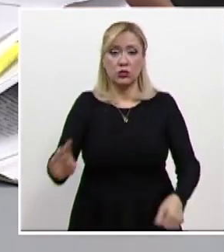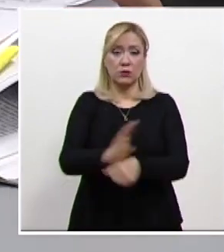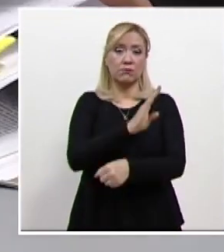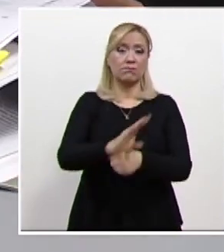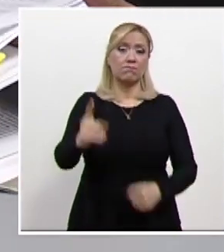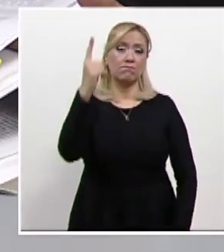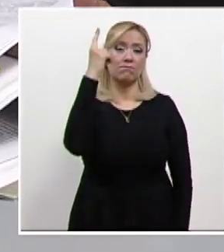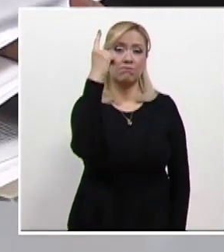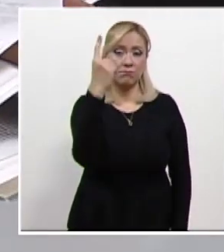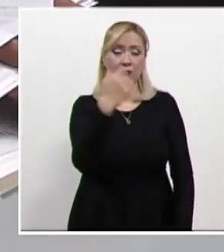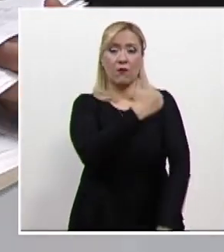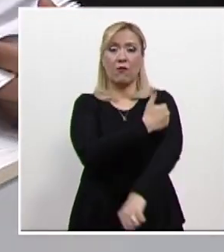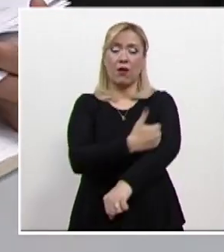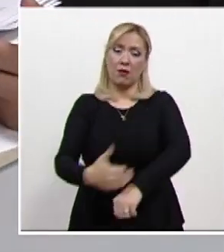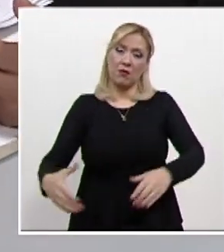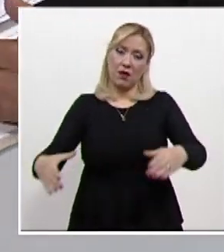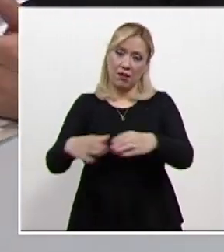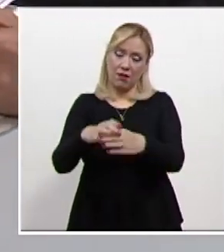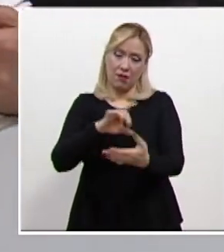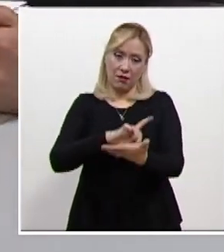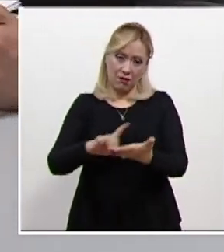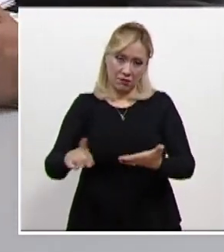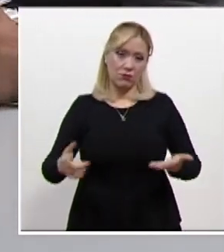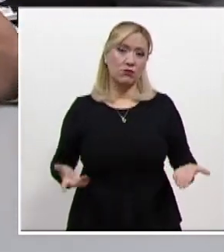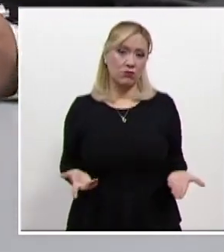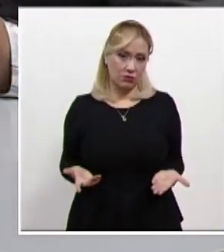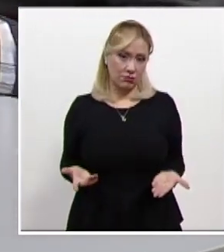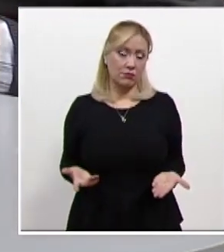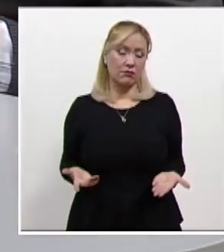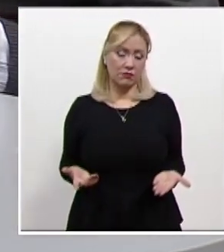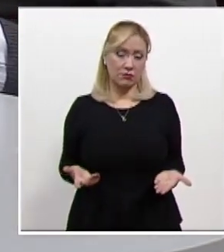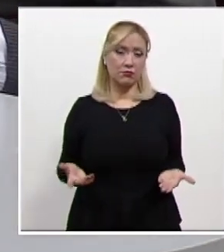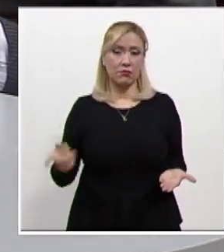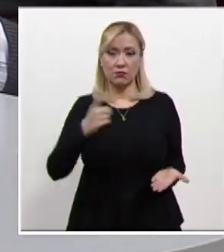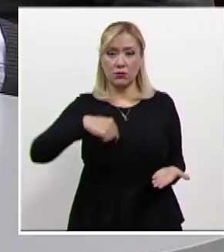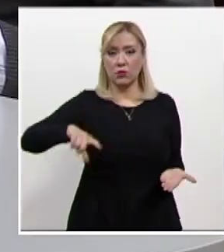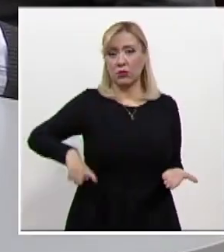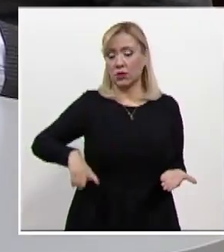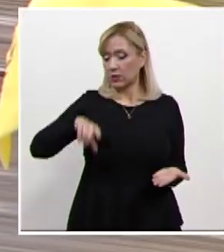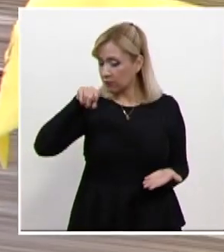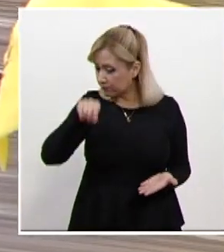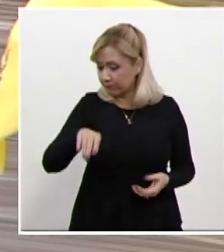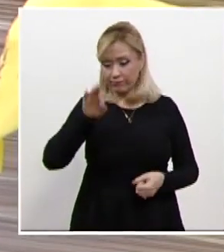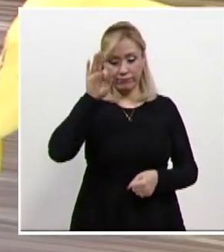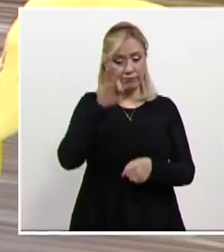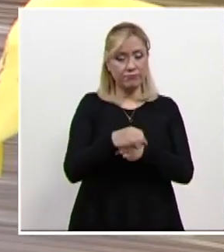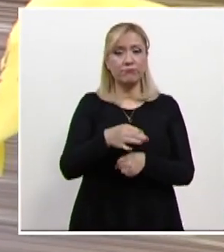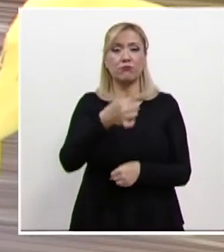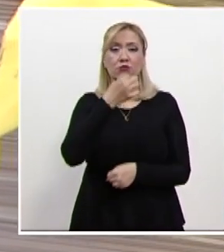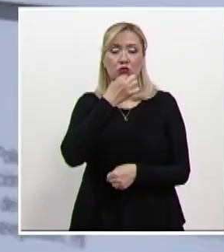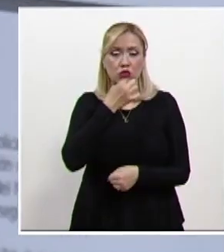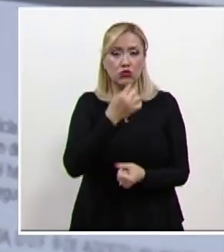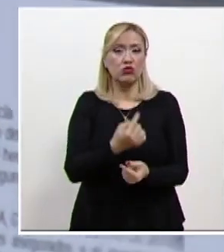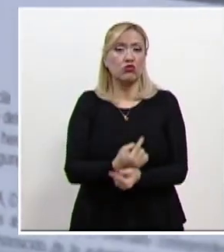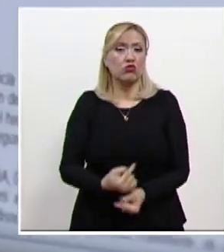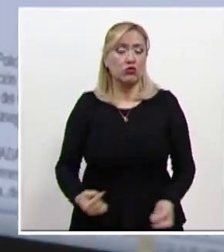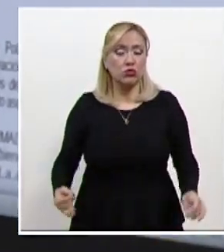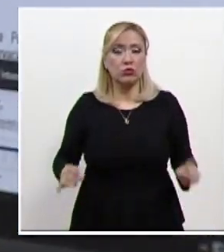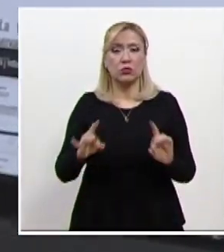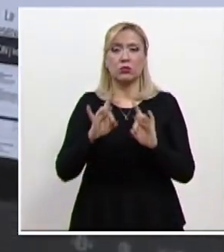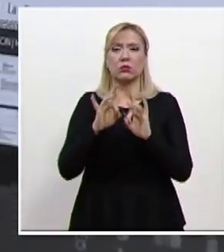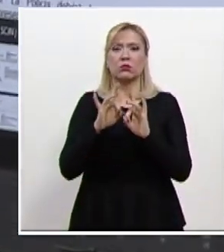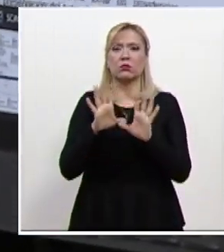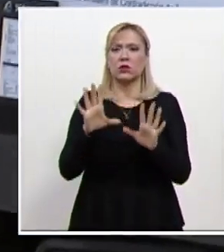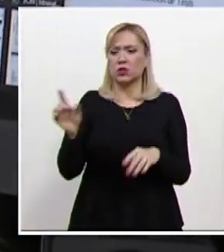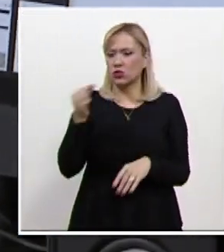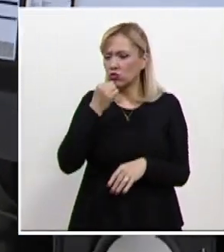de la familia como derecho humano, ya que al estar obligada la autoridad a proteger los derechos de la infancia en asuntos en los que se dilucidan derechos